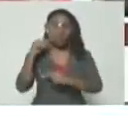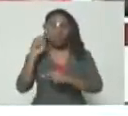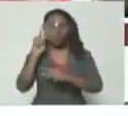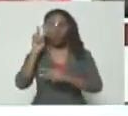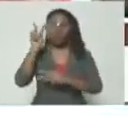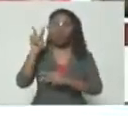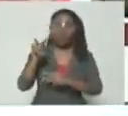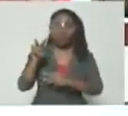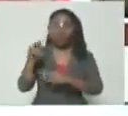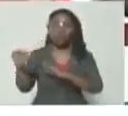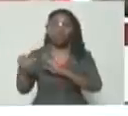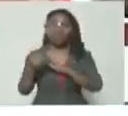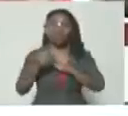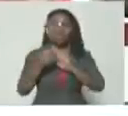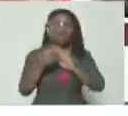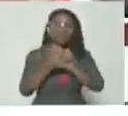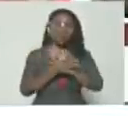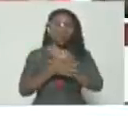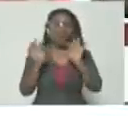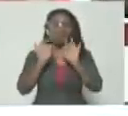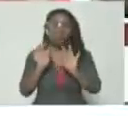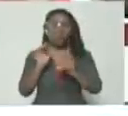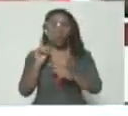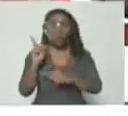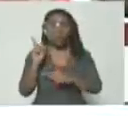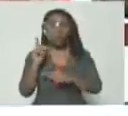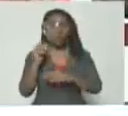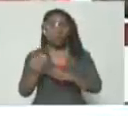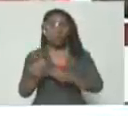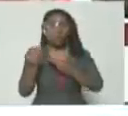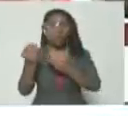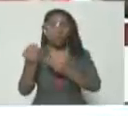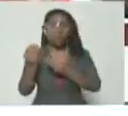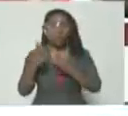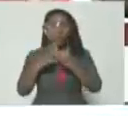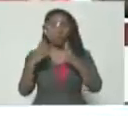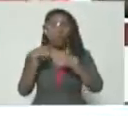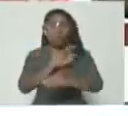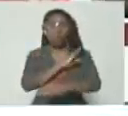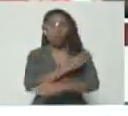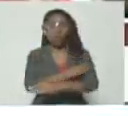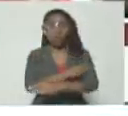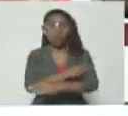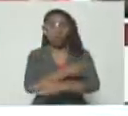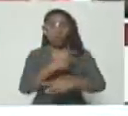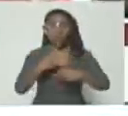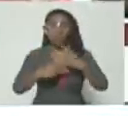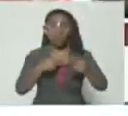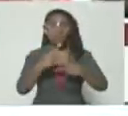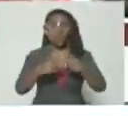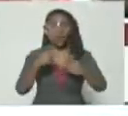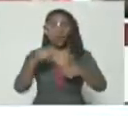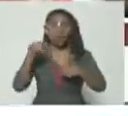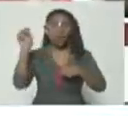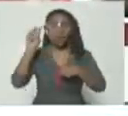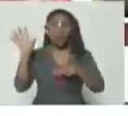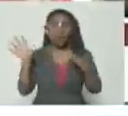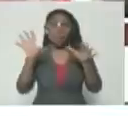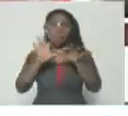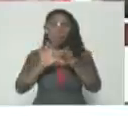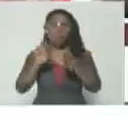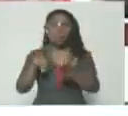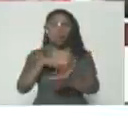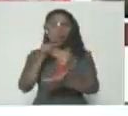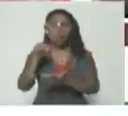Coercitivas Unilaterales. Así que creo que todo está dado, presidente, para que todas las fuerzas productivas de Venezuela en unión